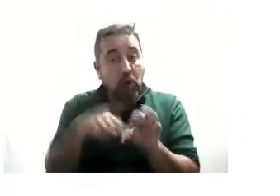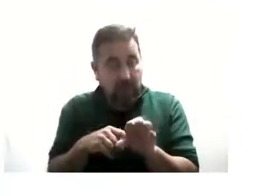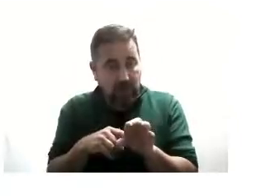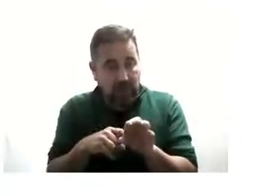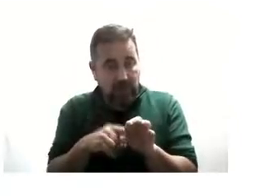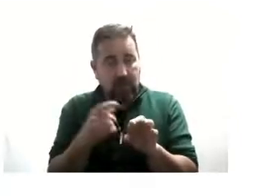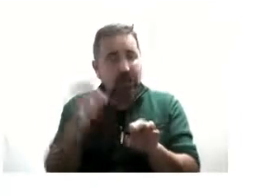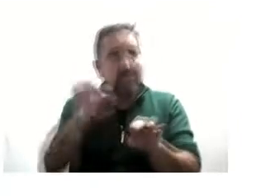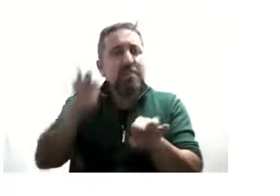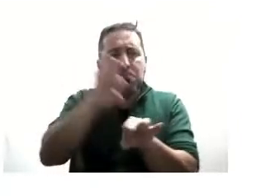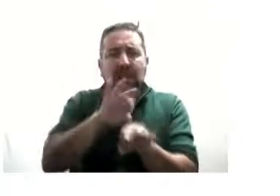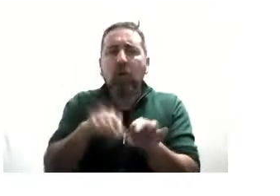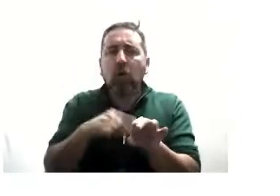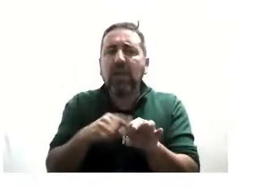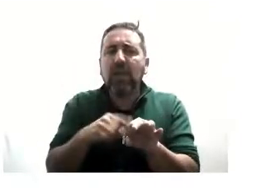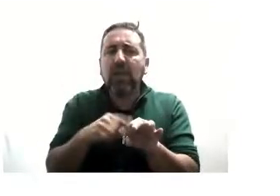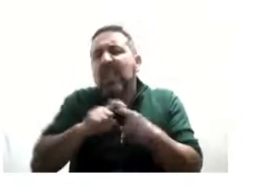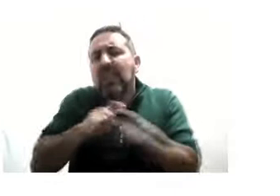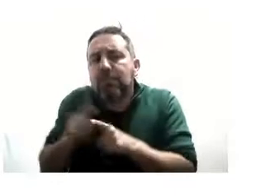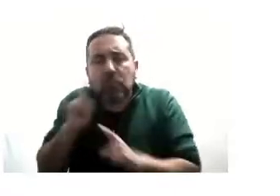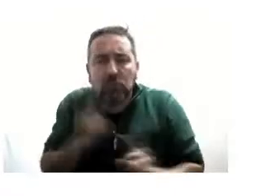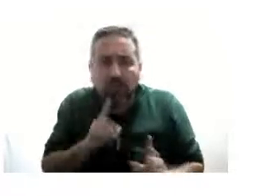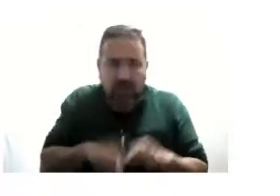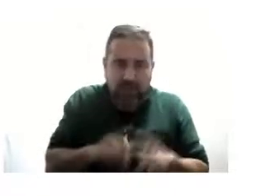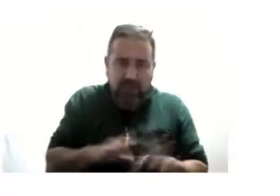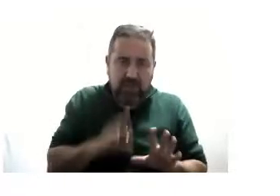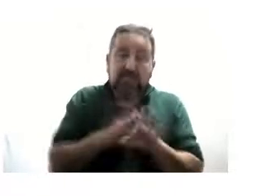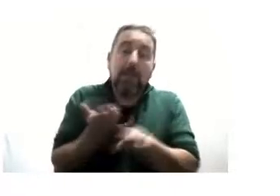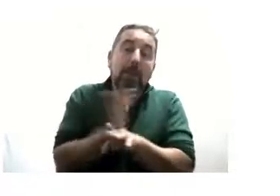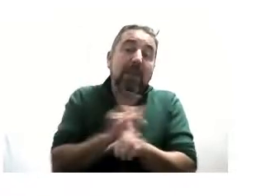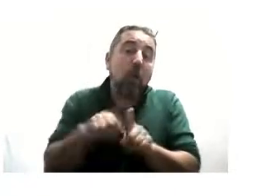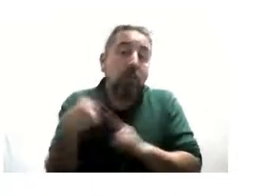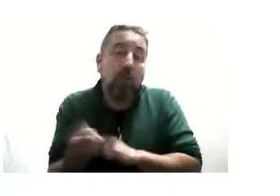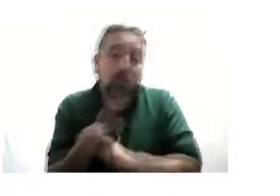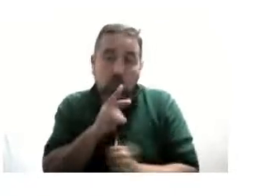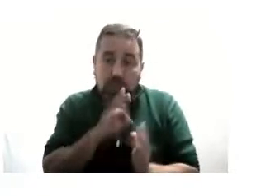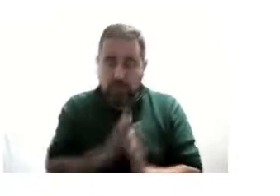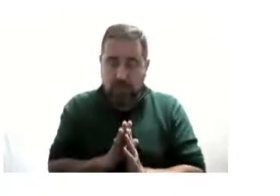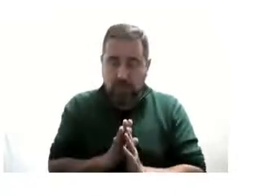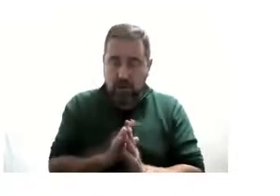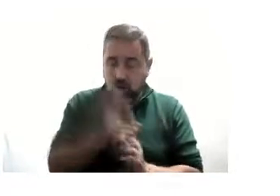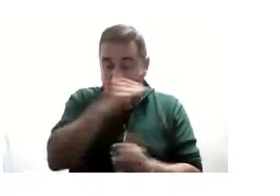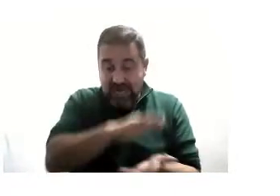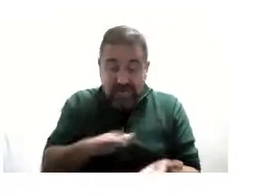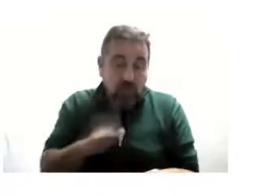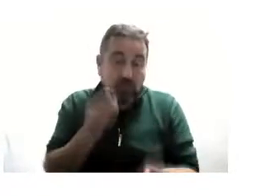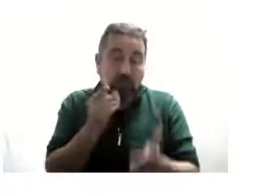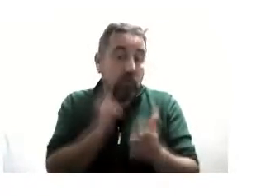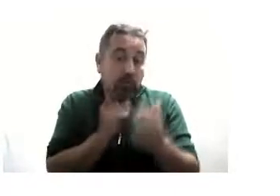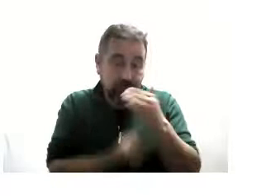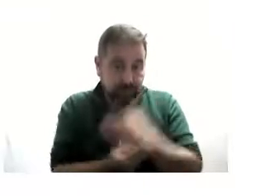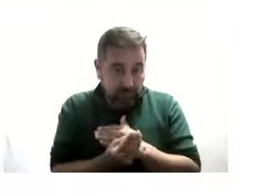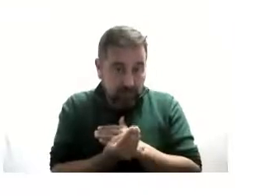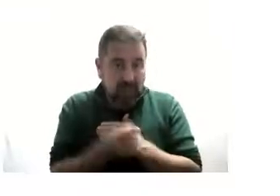de sordera, y esto es muy diferente si la sordera es prelocutiva o poslocutiva. Es decir, en los niños o las niñas que nacen sordos,